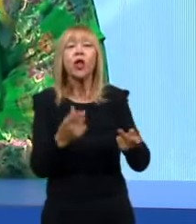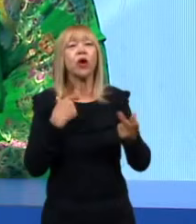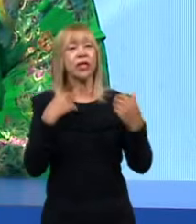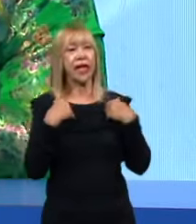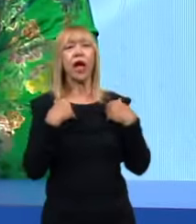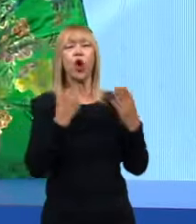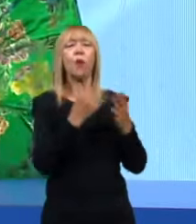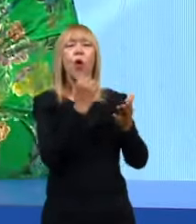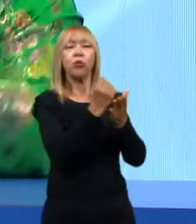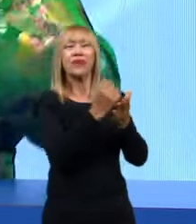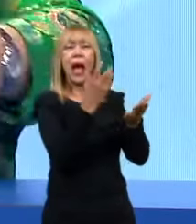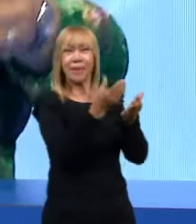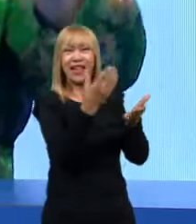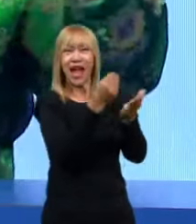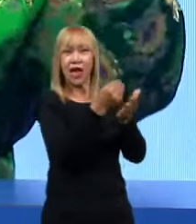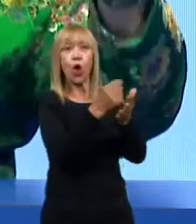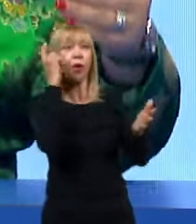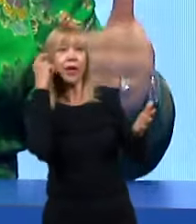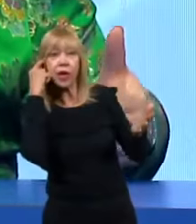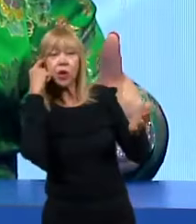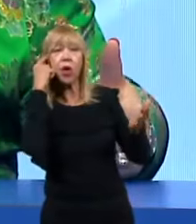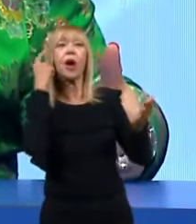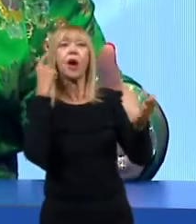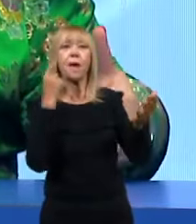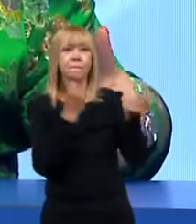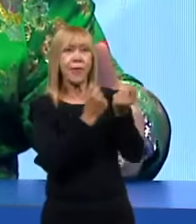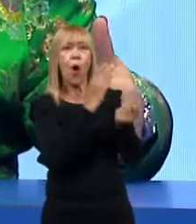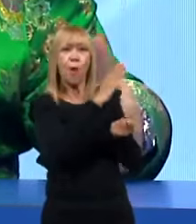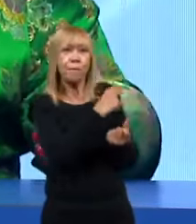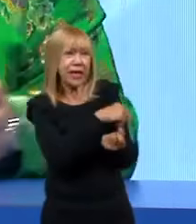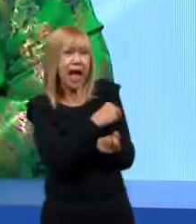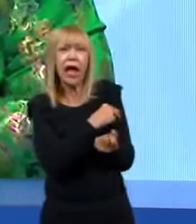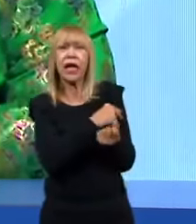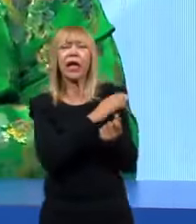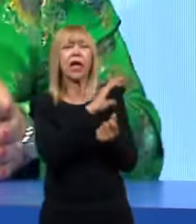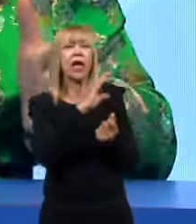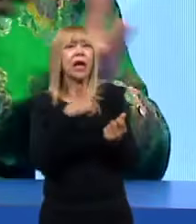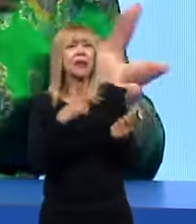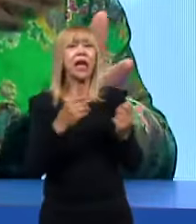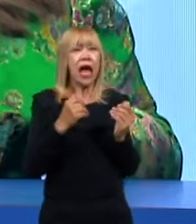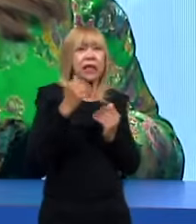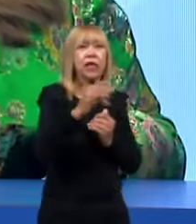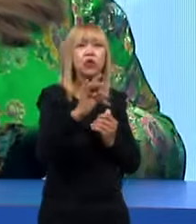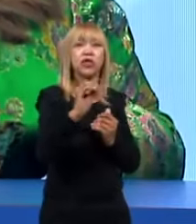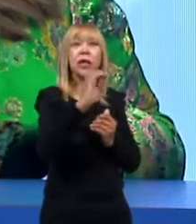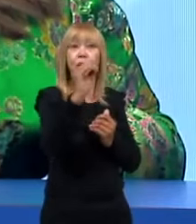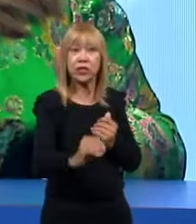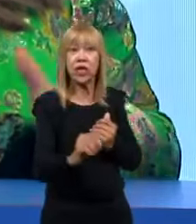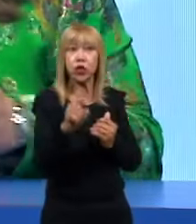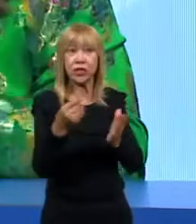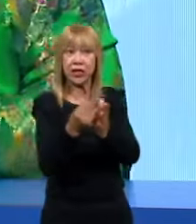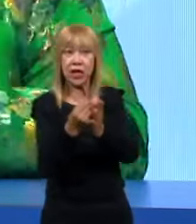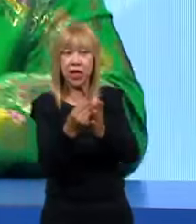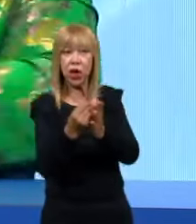tengan como un capitation, que el gobierno, a base de lo que ese hospital gastó el año anterior, se le adelante un 80% de ese